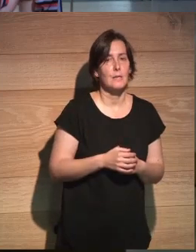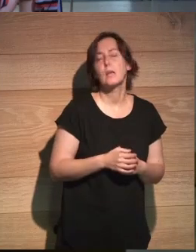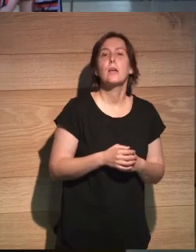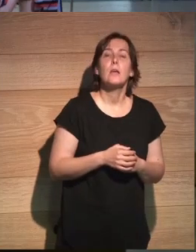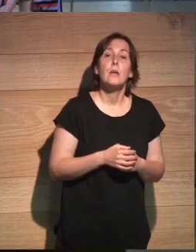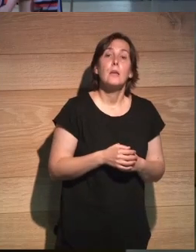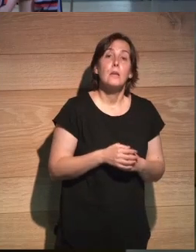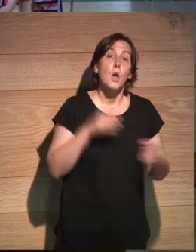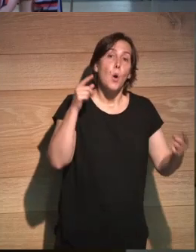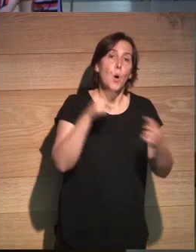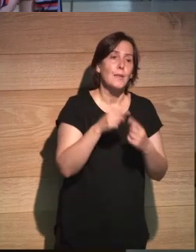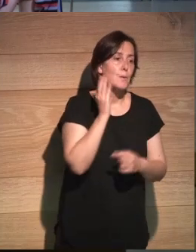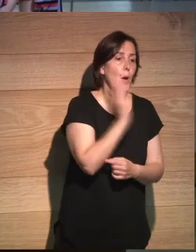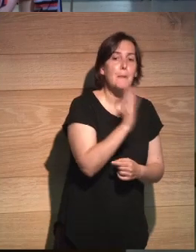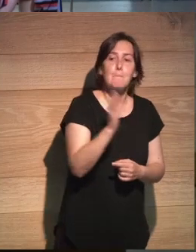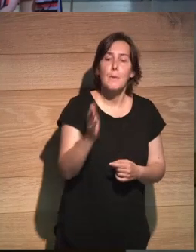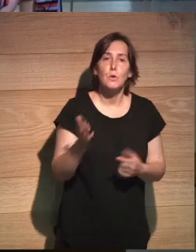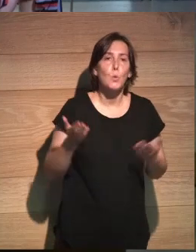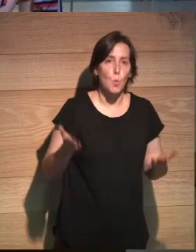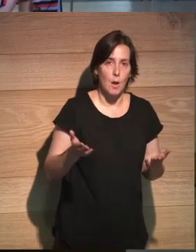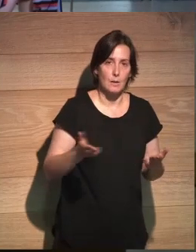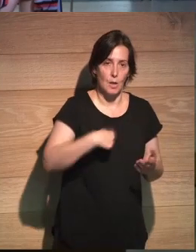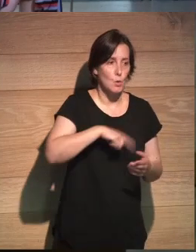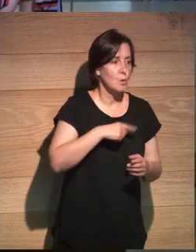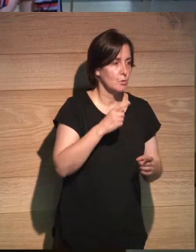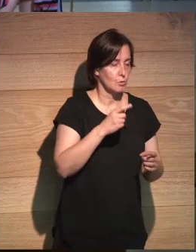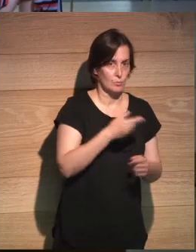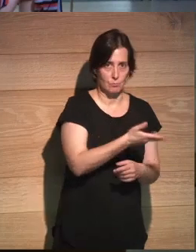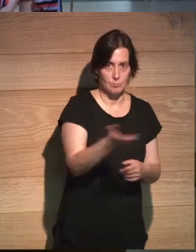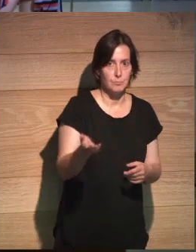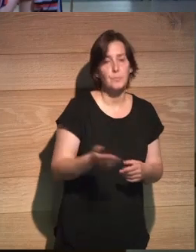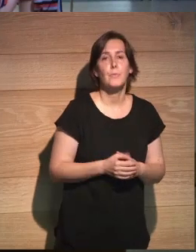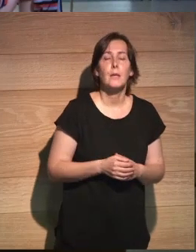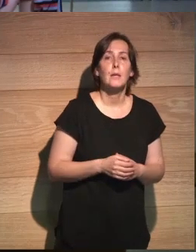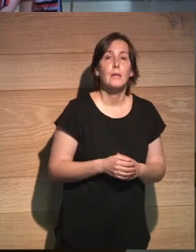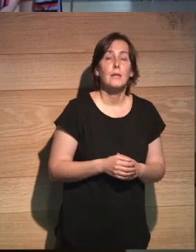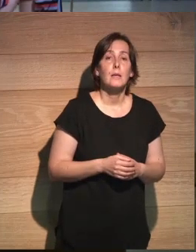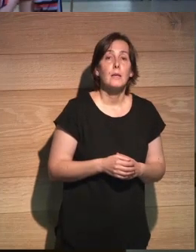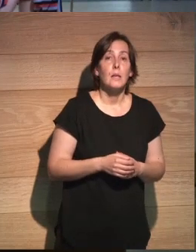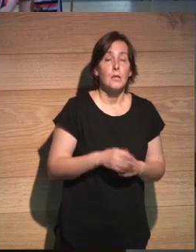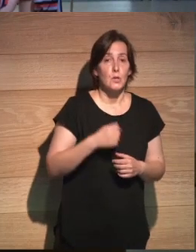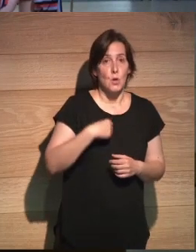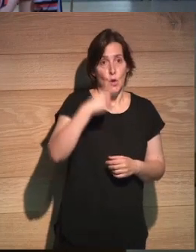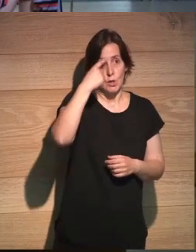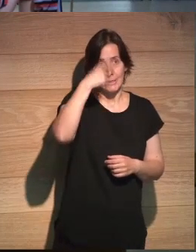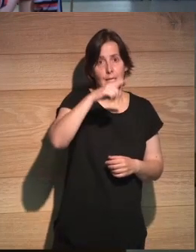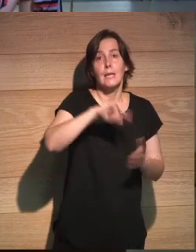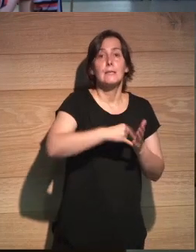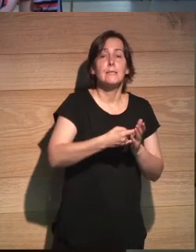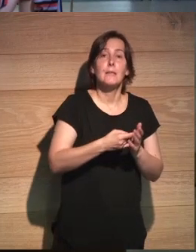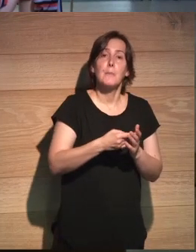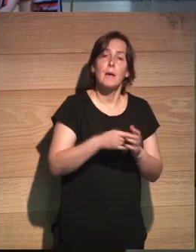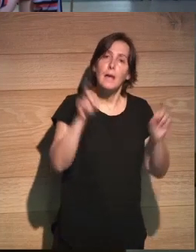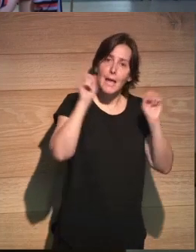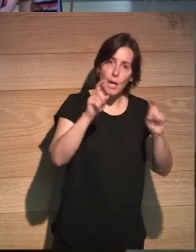relativizar el impacto que podemos tener o valorar ese impacto, ¿no? Dicho esto, y siendo conscientes de que el sistema educativo es el